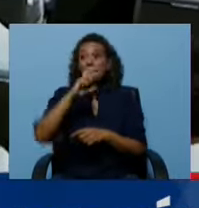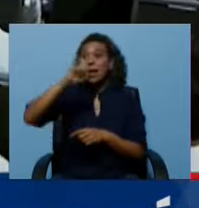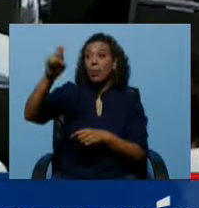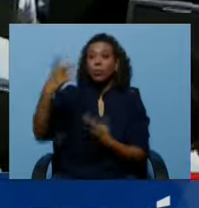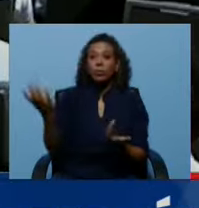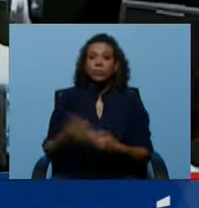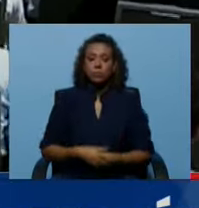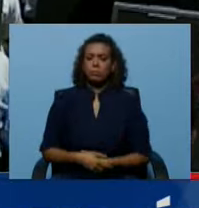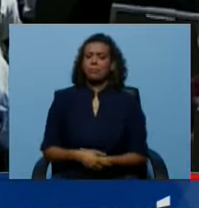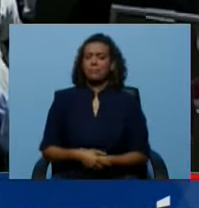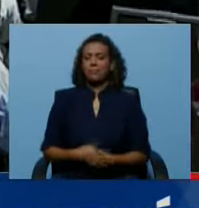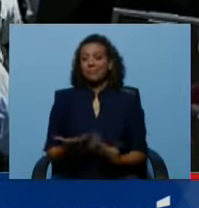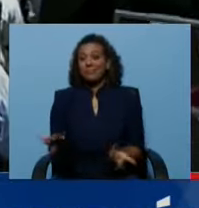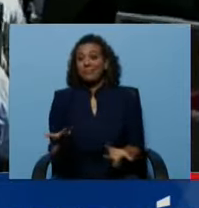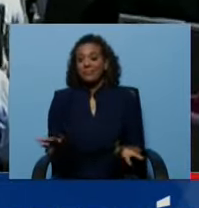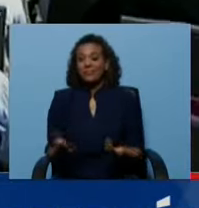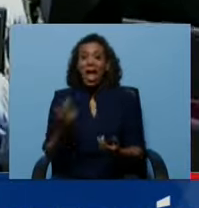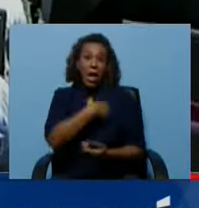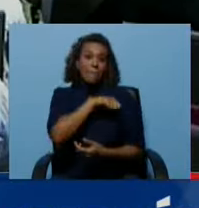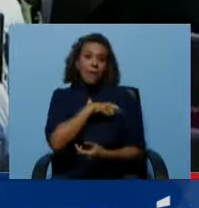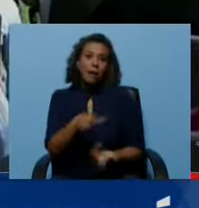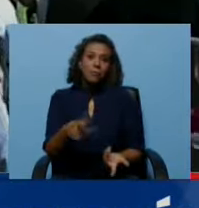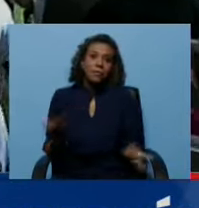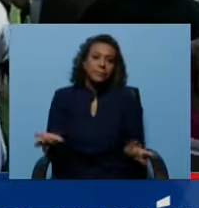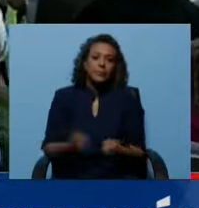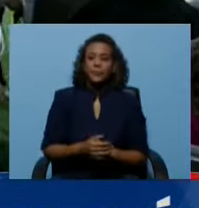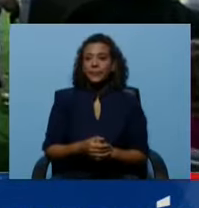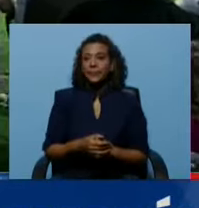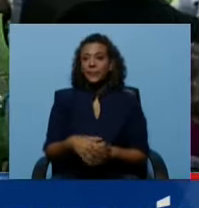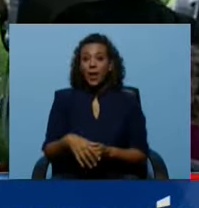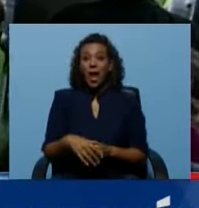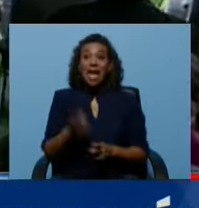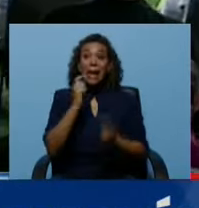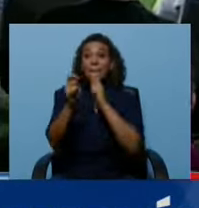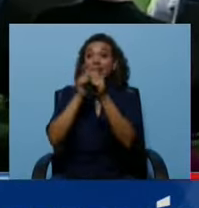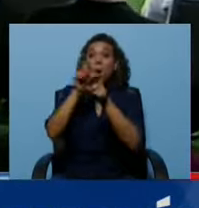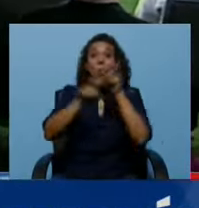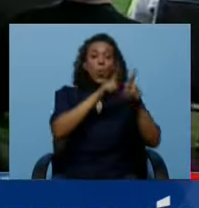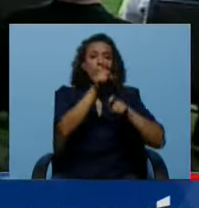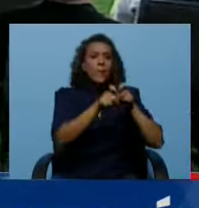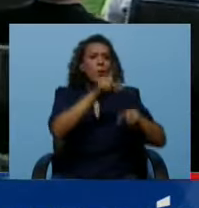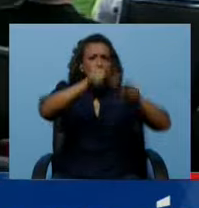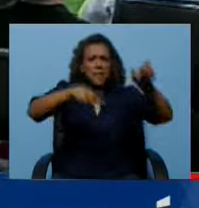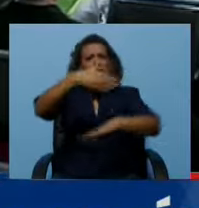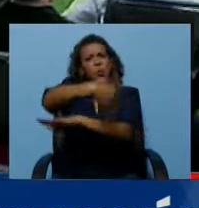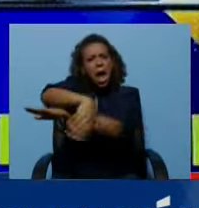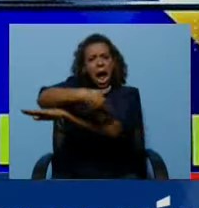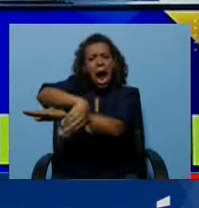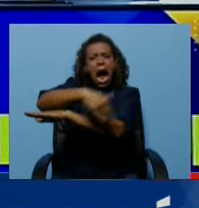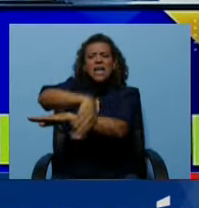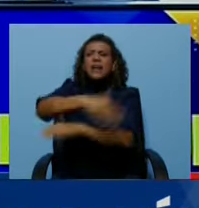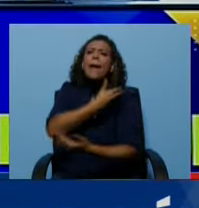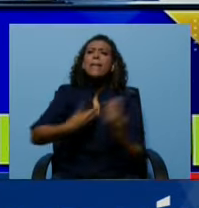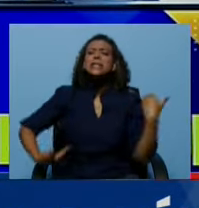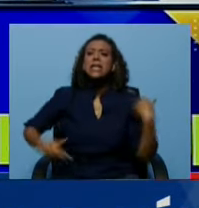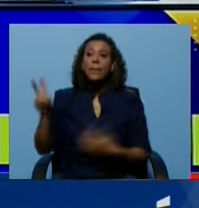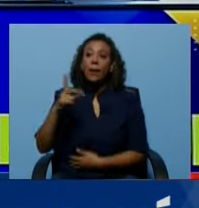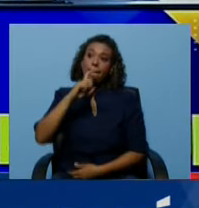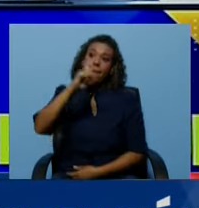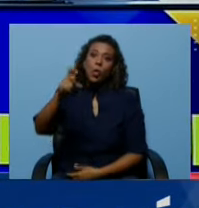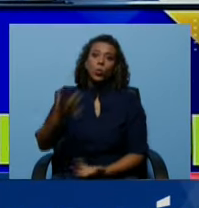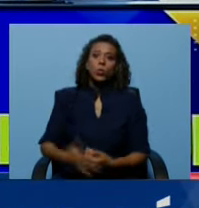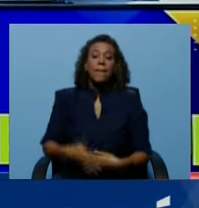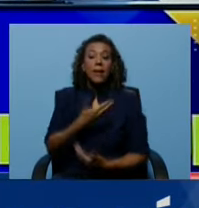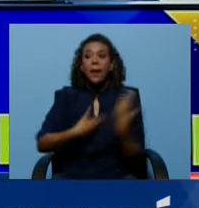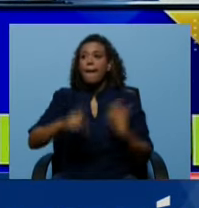Maduro. En España. Hicieron una encuesta el otro día. ¿Quién es el presidente de Venezuela? Maduro. ¿Quién es